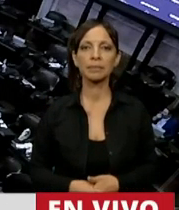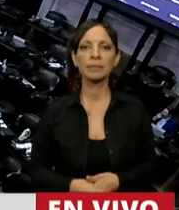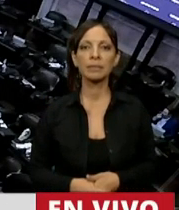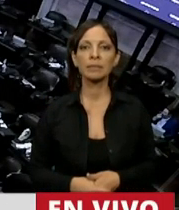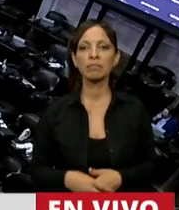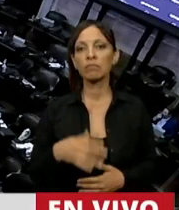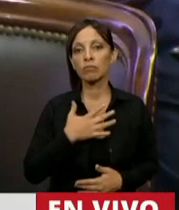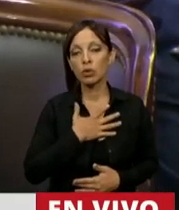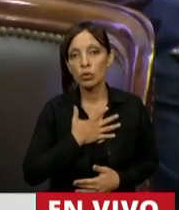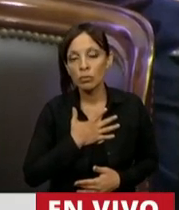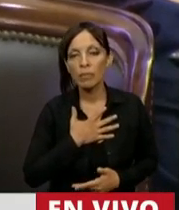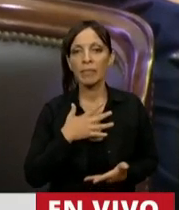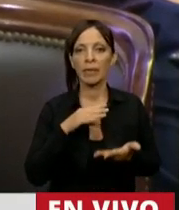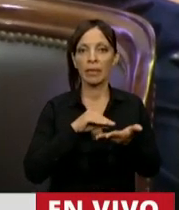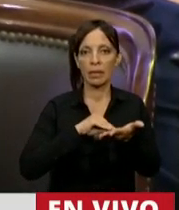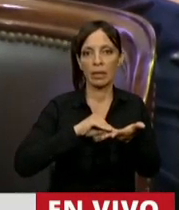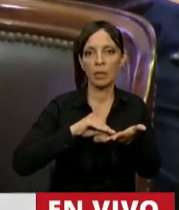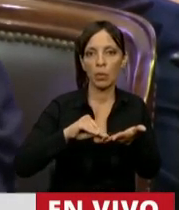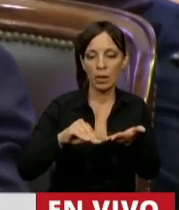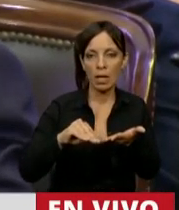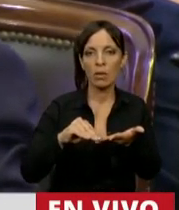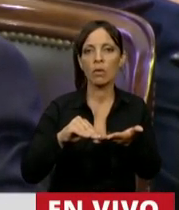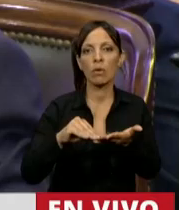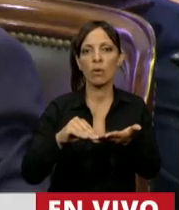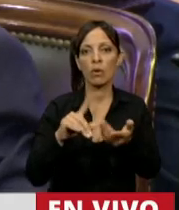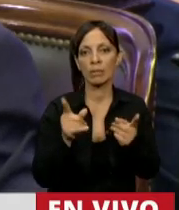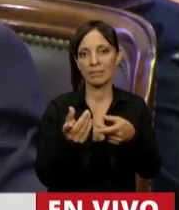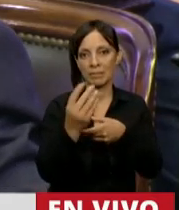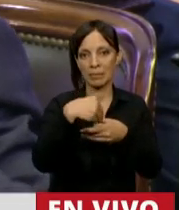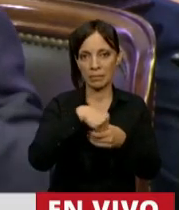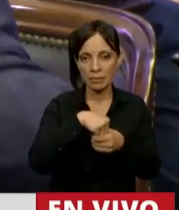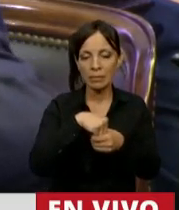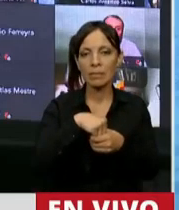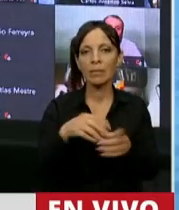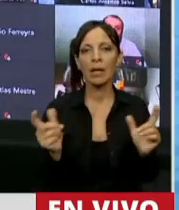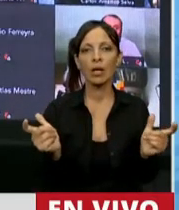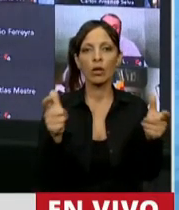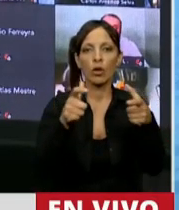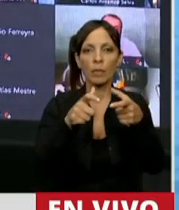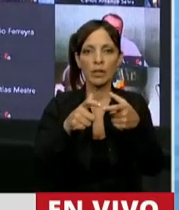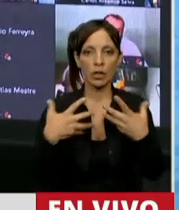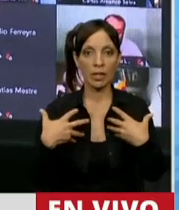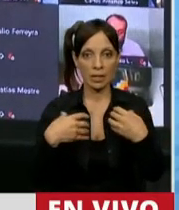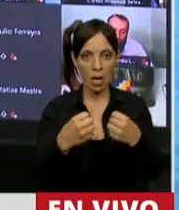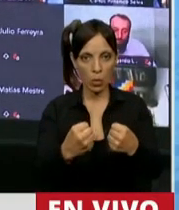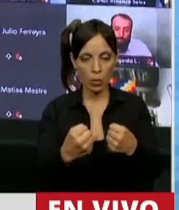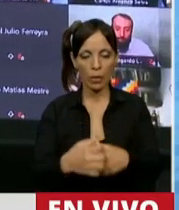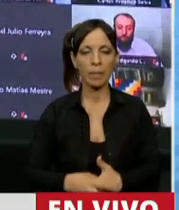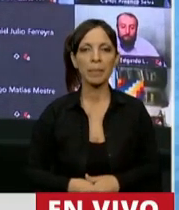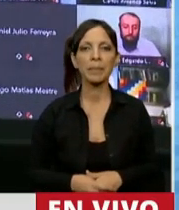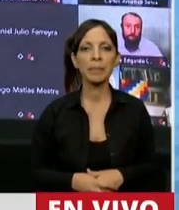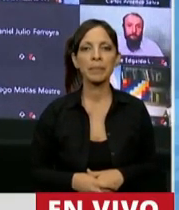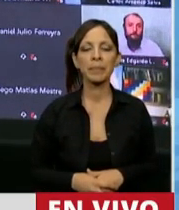En mi calidad de diputado y en mi calidad de miembro de la Comisión de Salud,